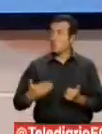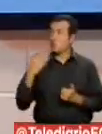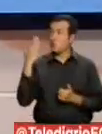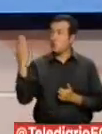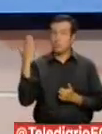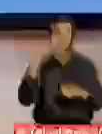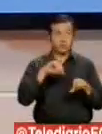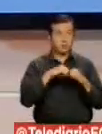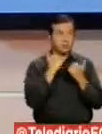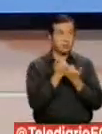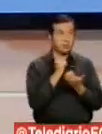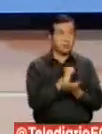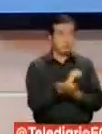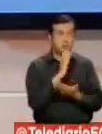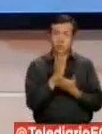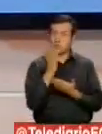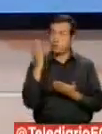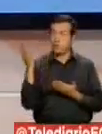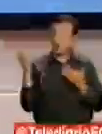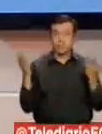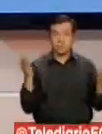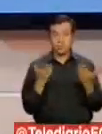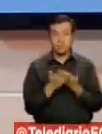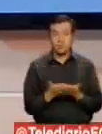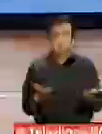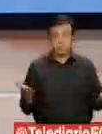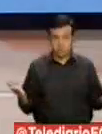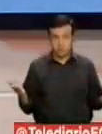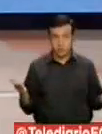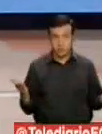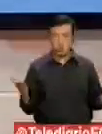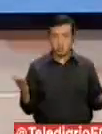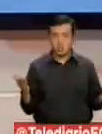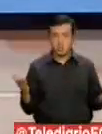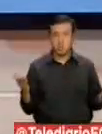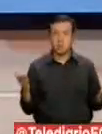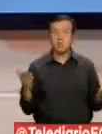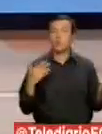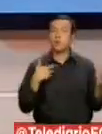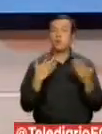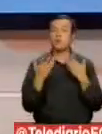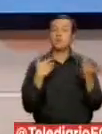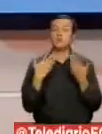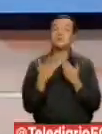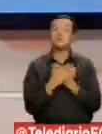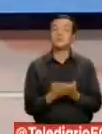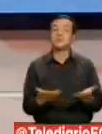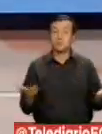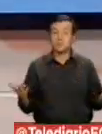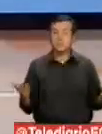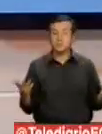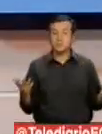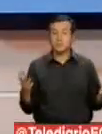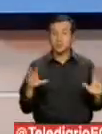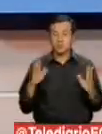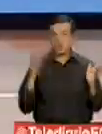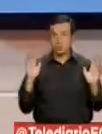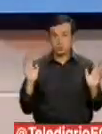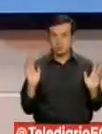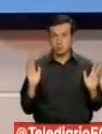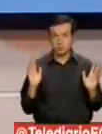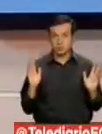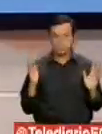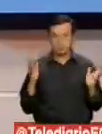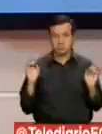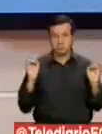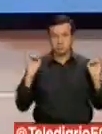y legislativo, valga la redundancia, los canales de comunicación son casi nulos.